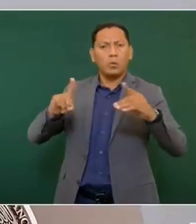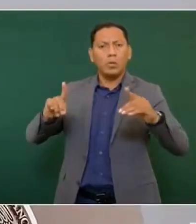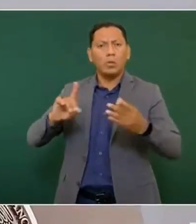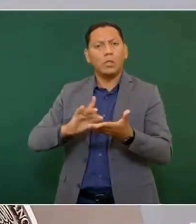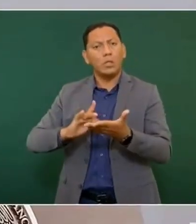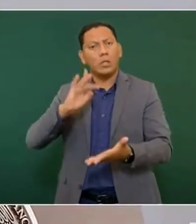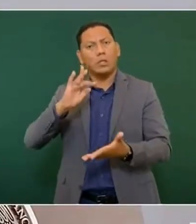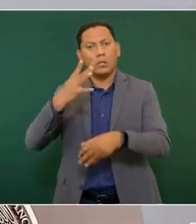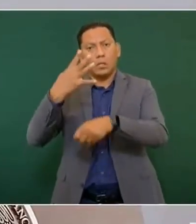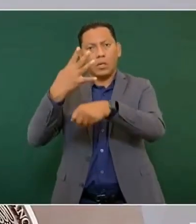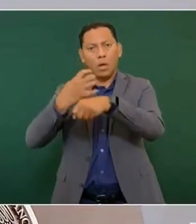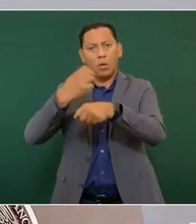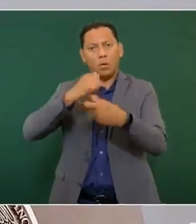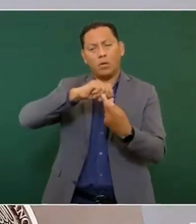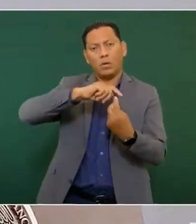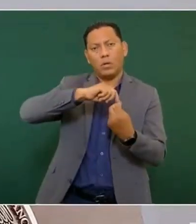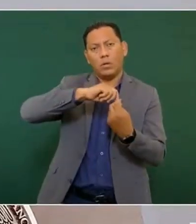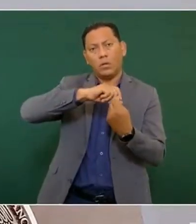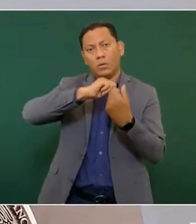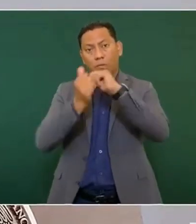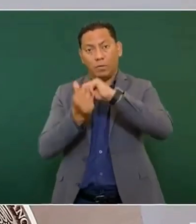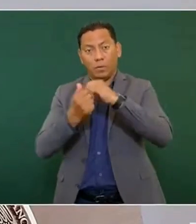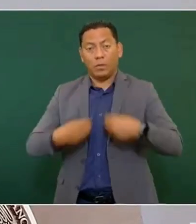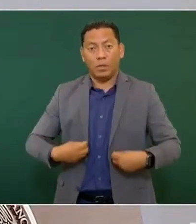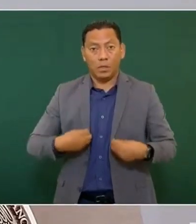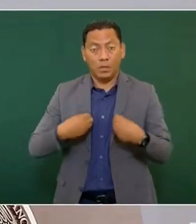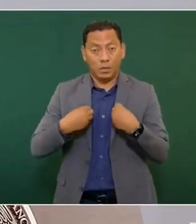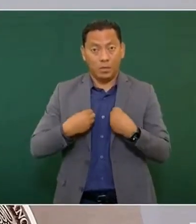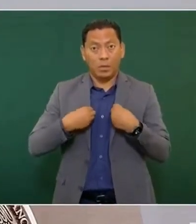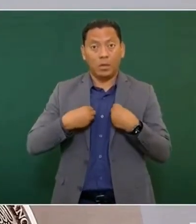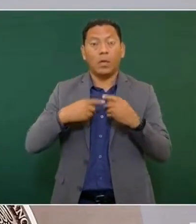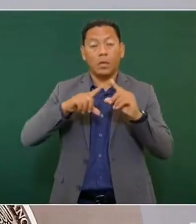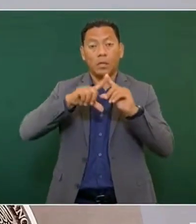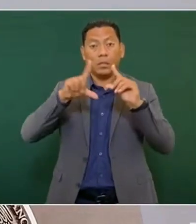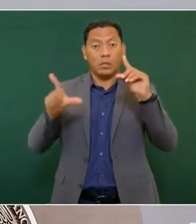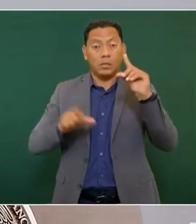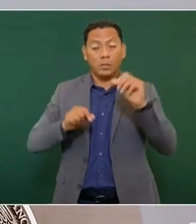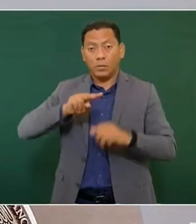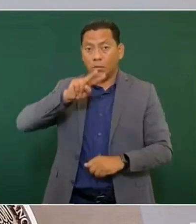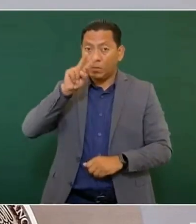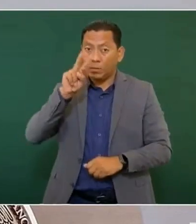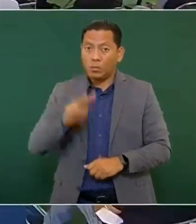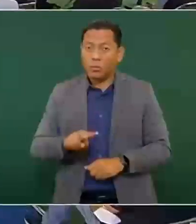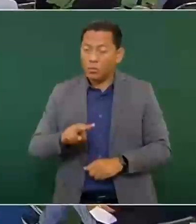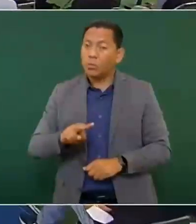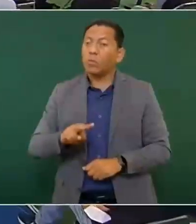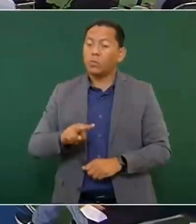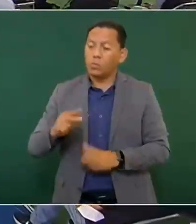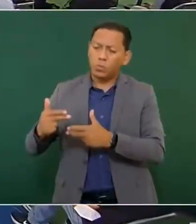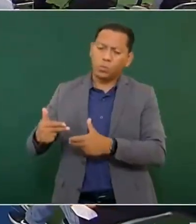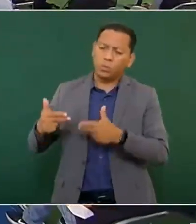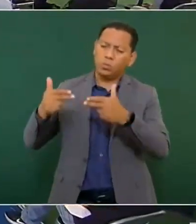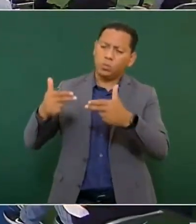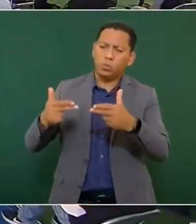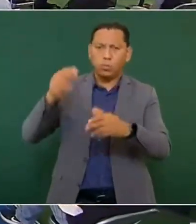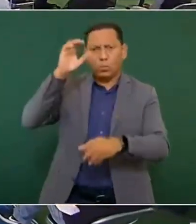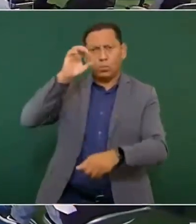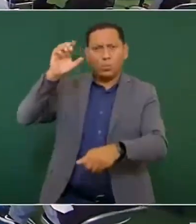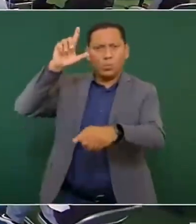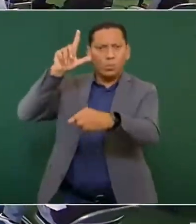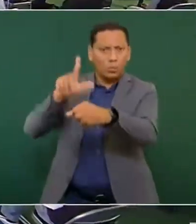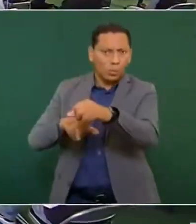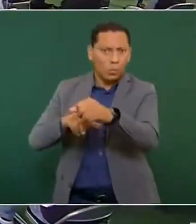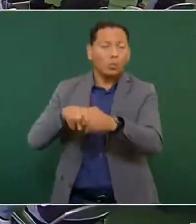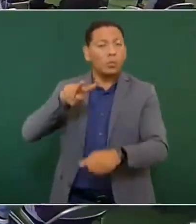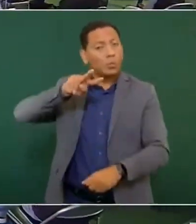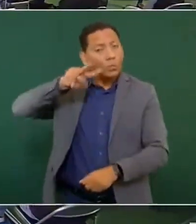cuarta transformación de la vida pública de México, que deja un legado cultural